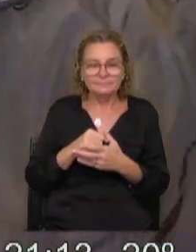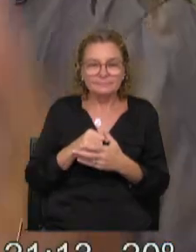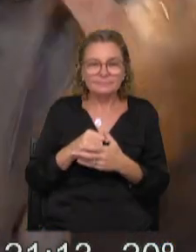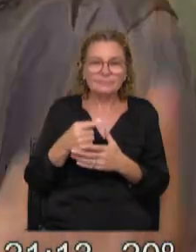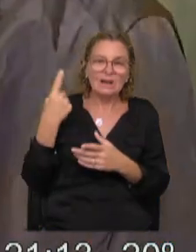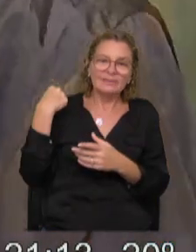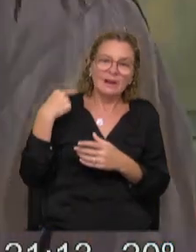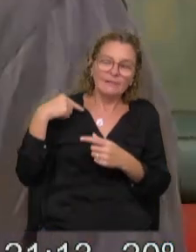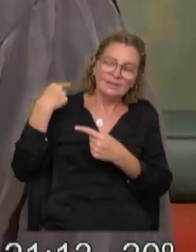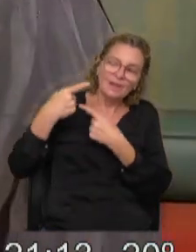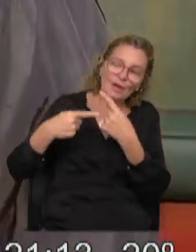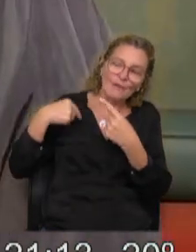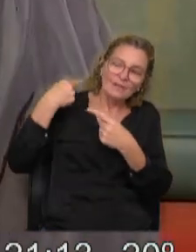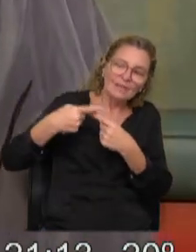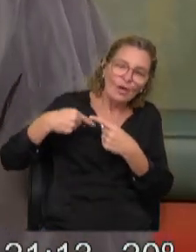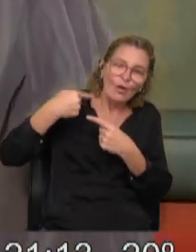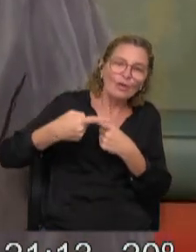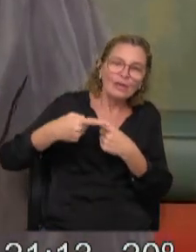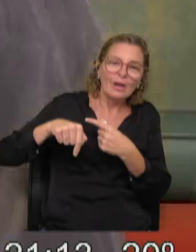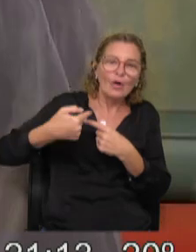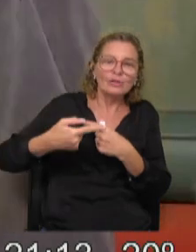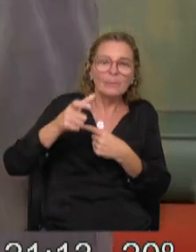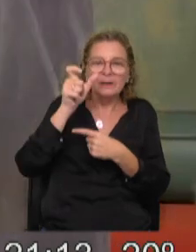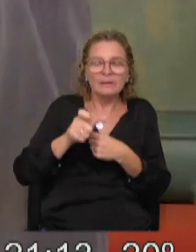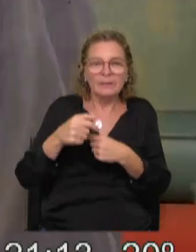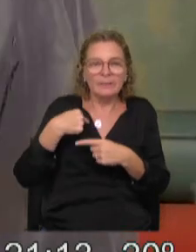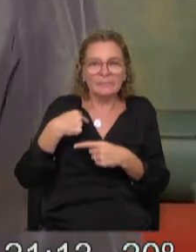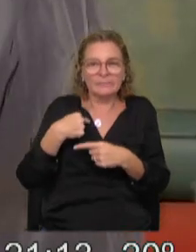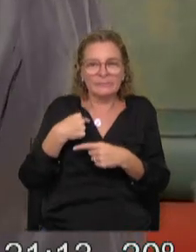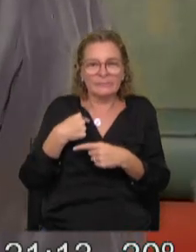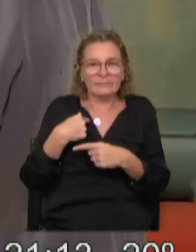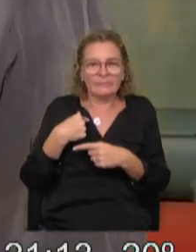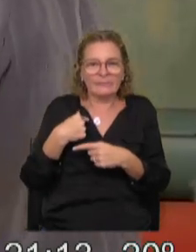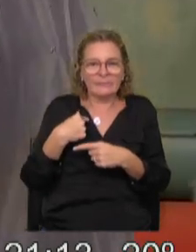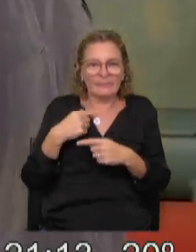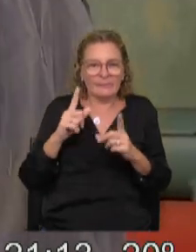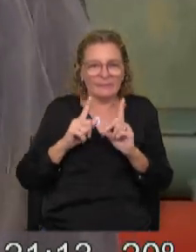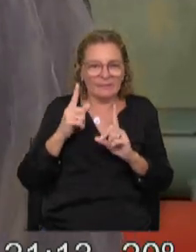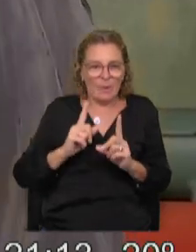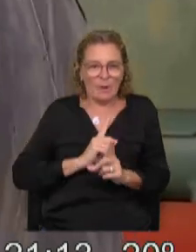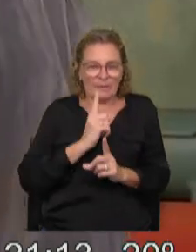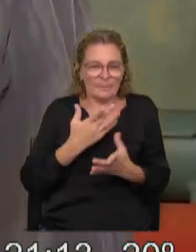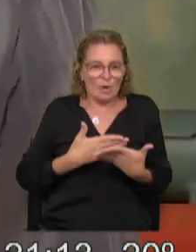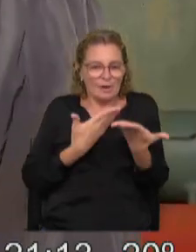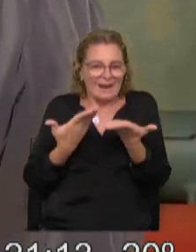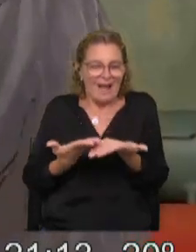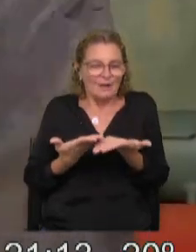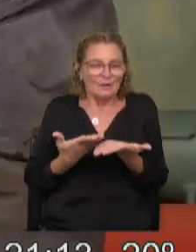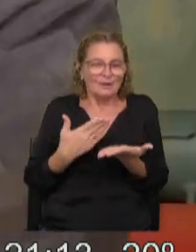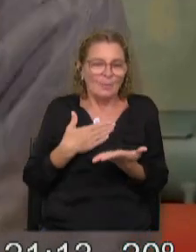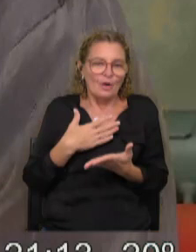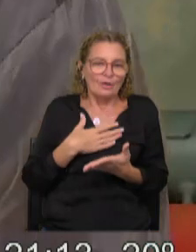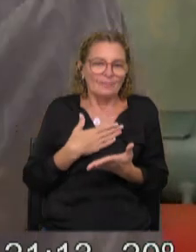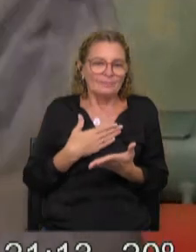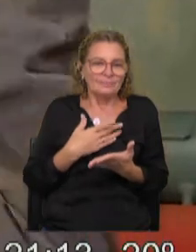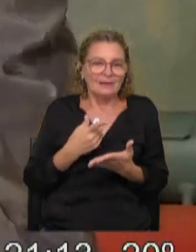nuestro, vinieron todos ellos, ¿no? Y bueno, para mí es increíble, un privilegio, un regalo que